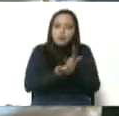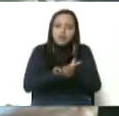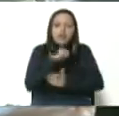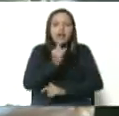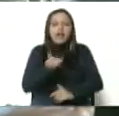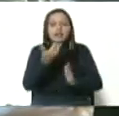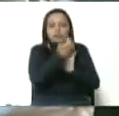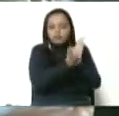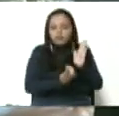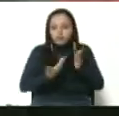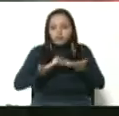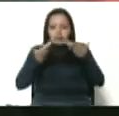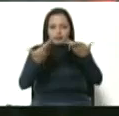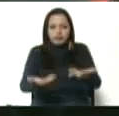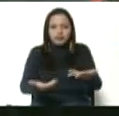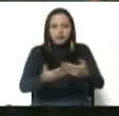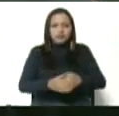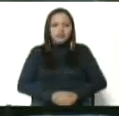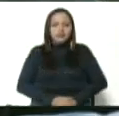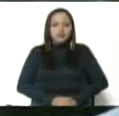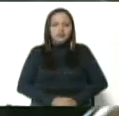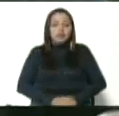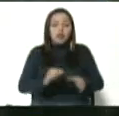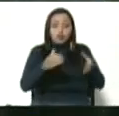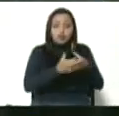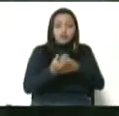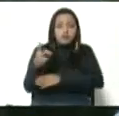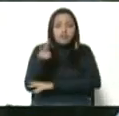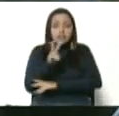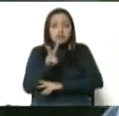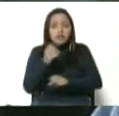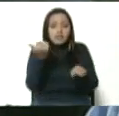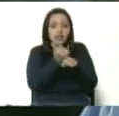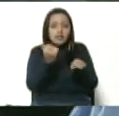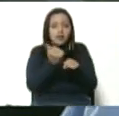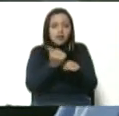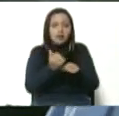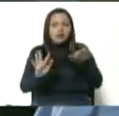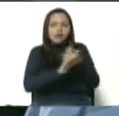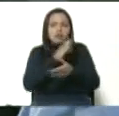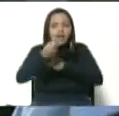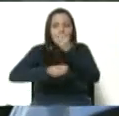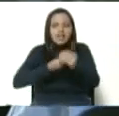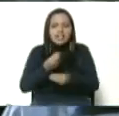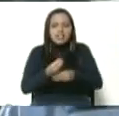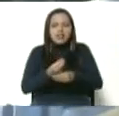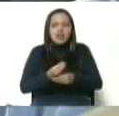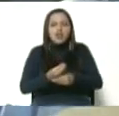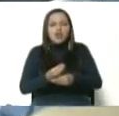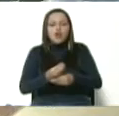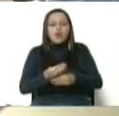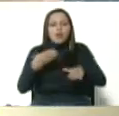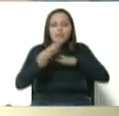presentará ampliamente la Central ACI Venezuela, que tiene que ver con la implementación de un ingreso básico universal de